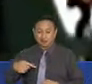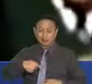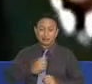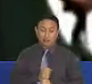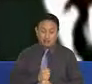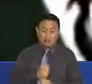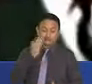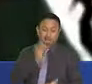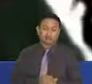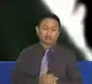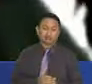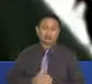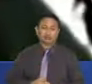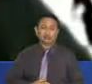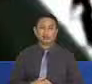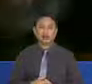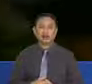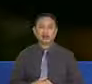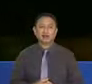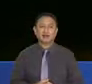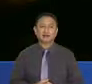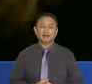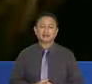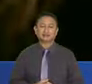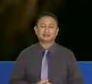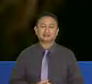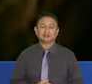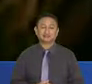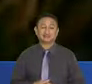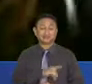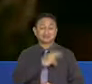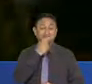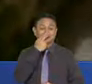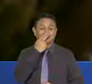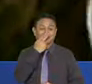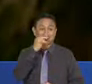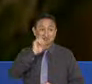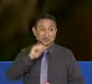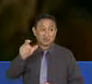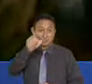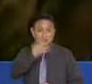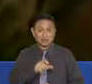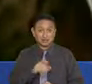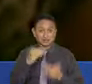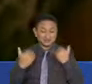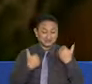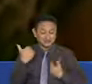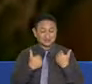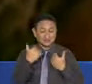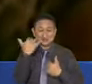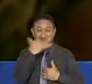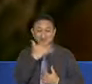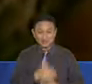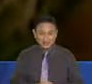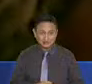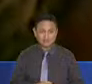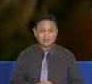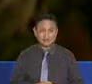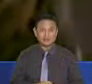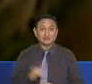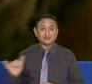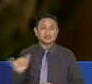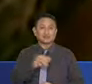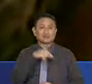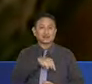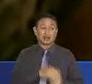cortar el hambre de los Ecuatorianos pero si con el humor y la ironía logró sacar a la gente sonrisas durante décadas fue lo mismo